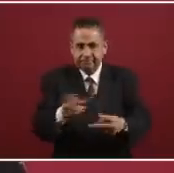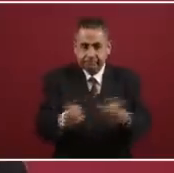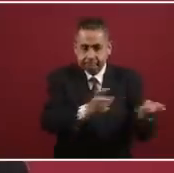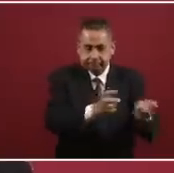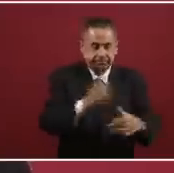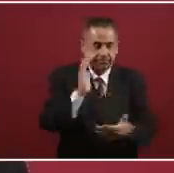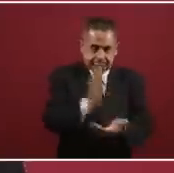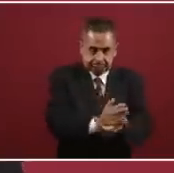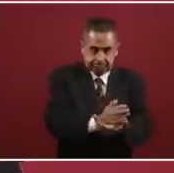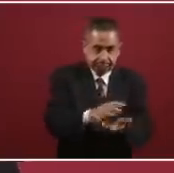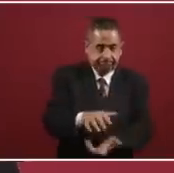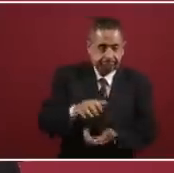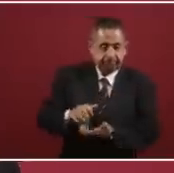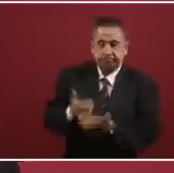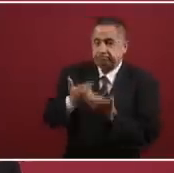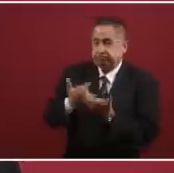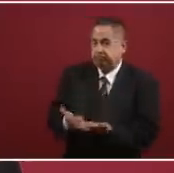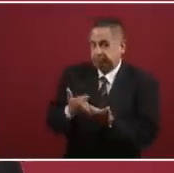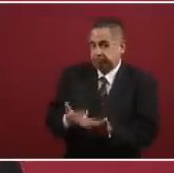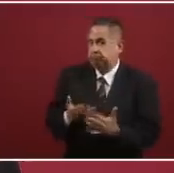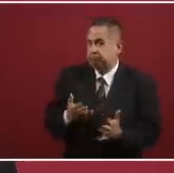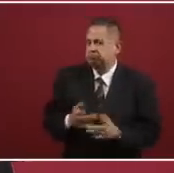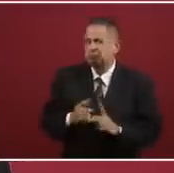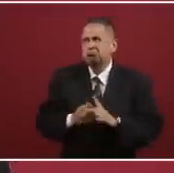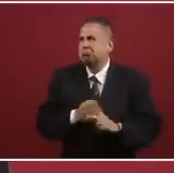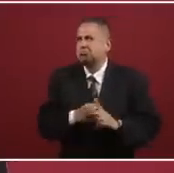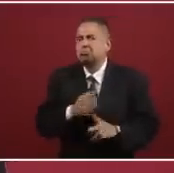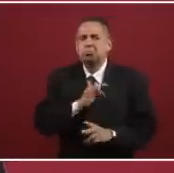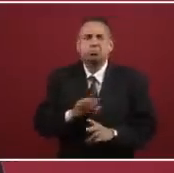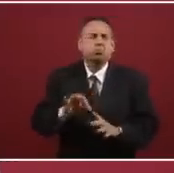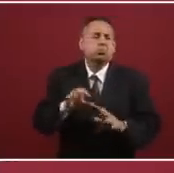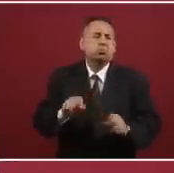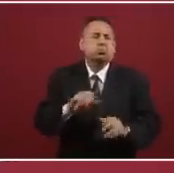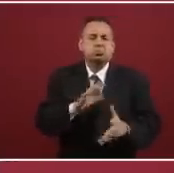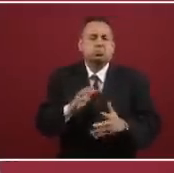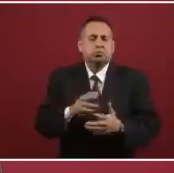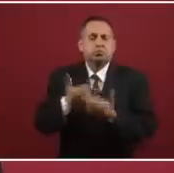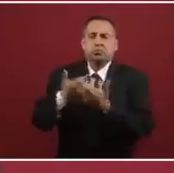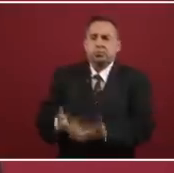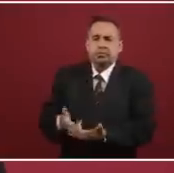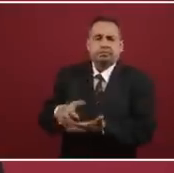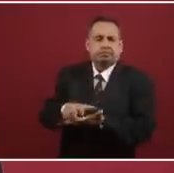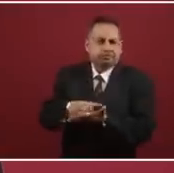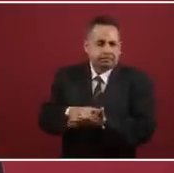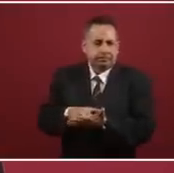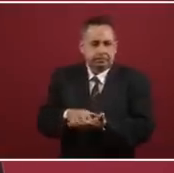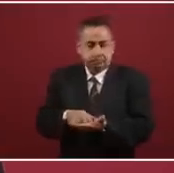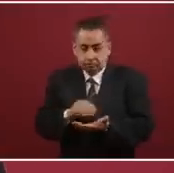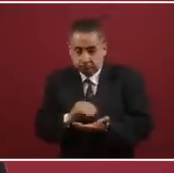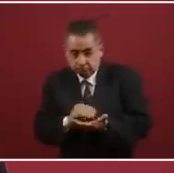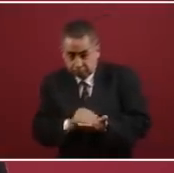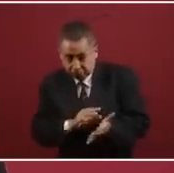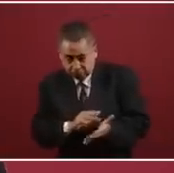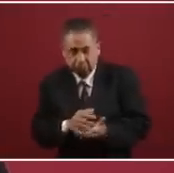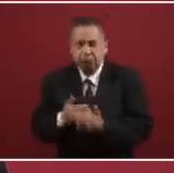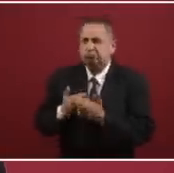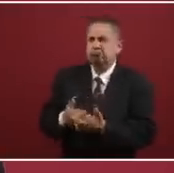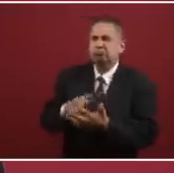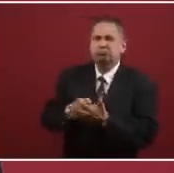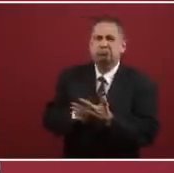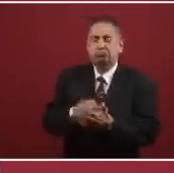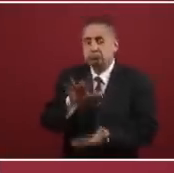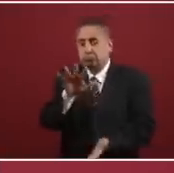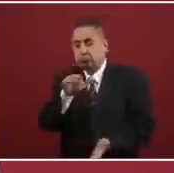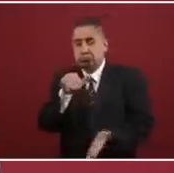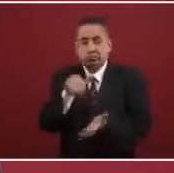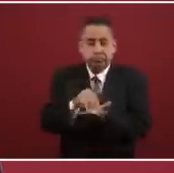y en cifras generales nos vamos a ahorrar, si seguimos como vamos, alrededor de